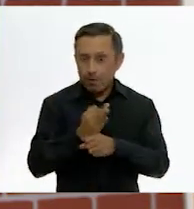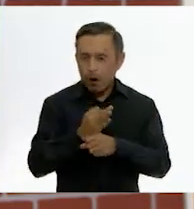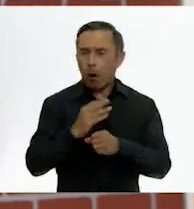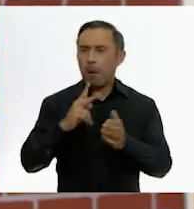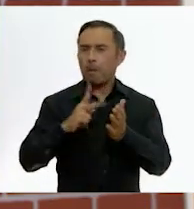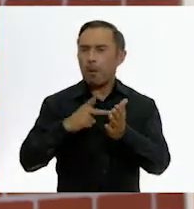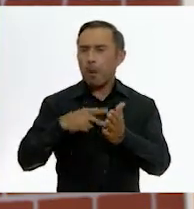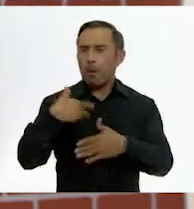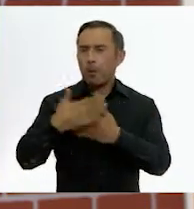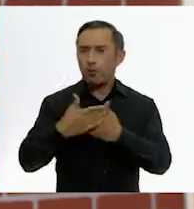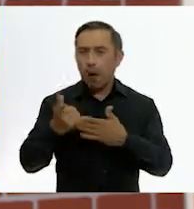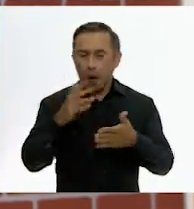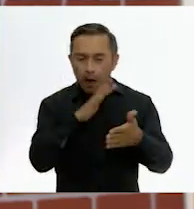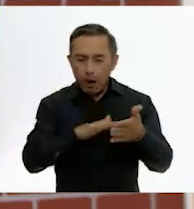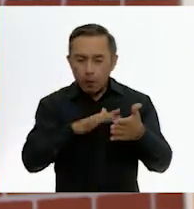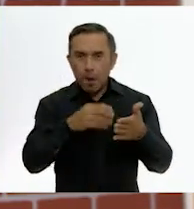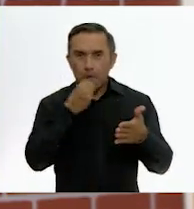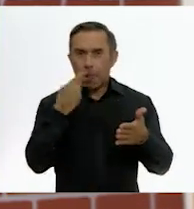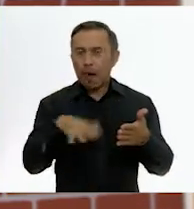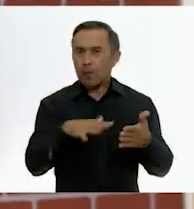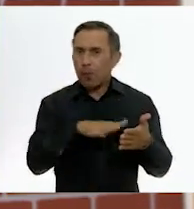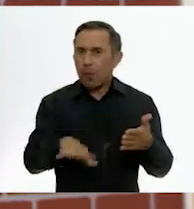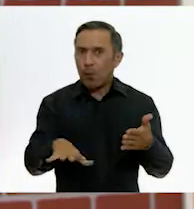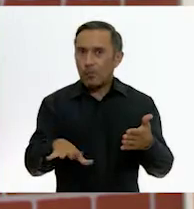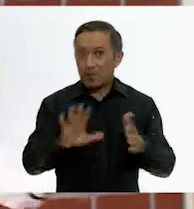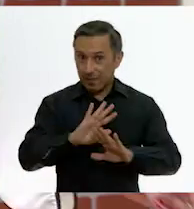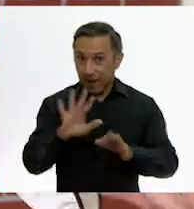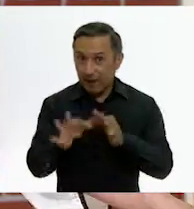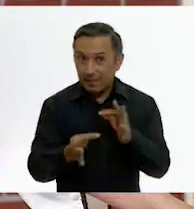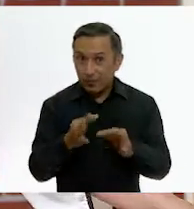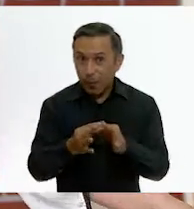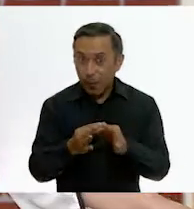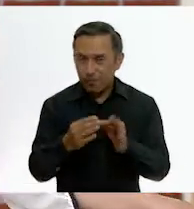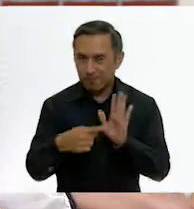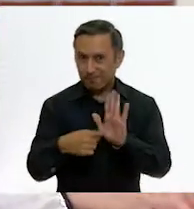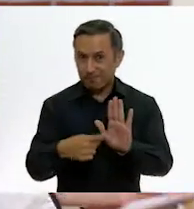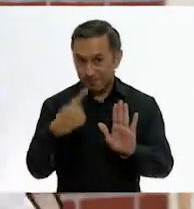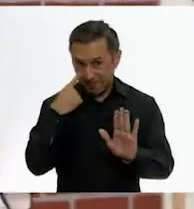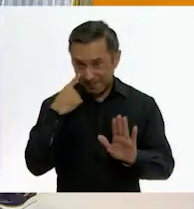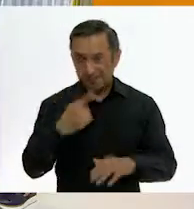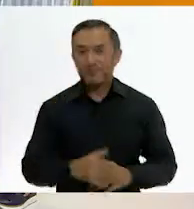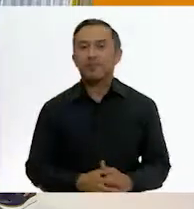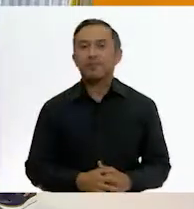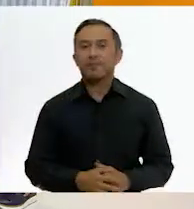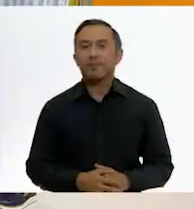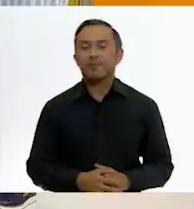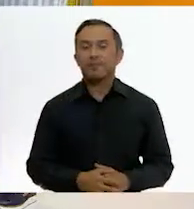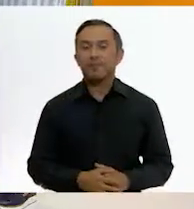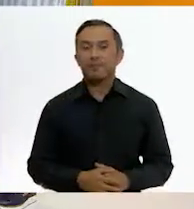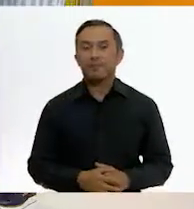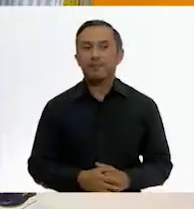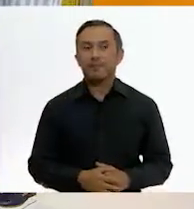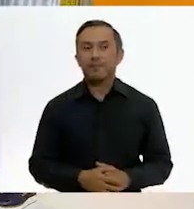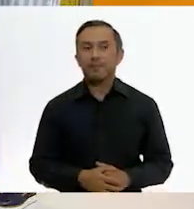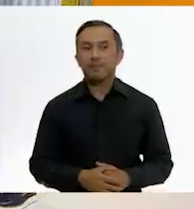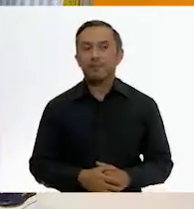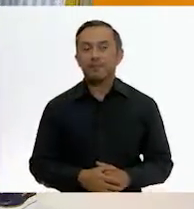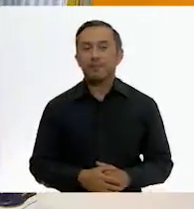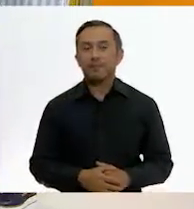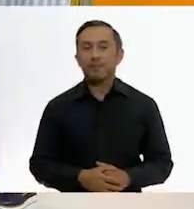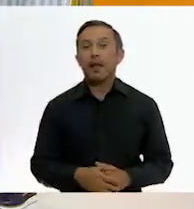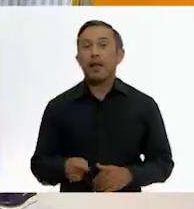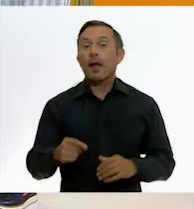esta maravillosa lectura están listos vamos a empezar ahora con el párrafo